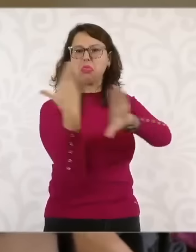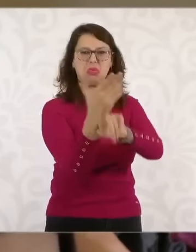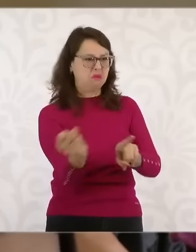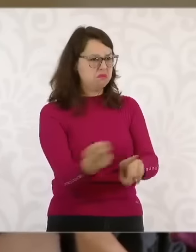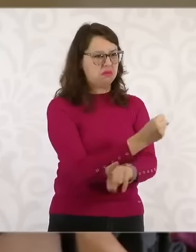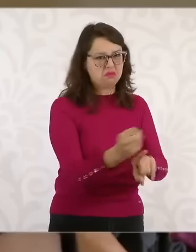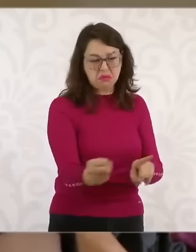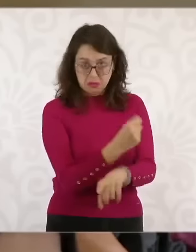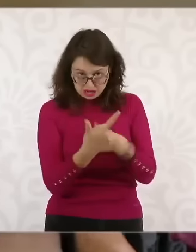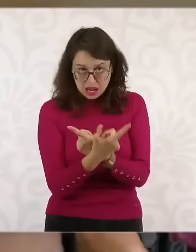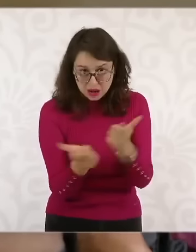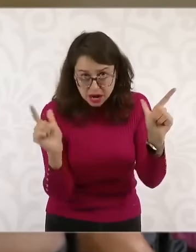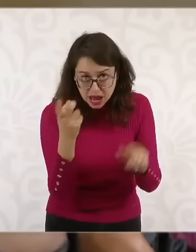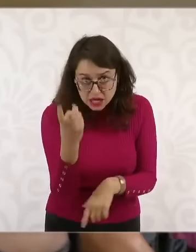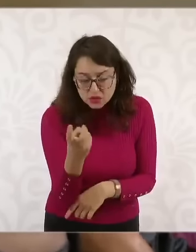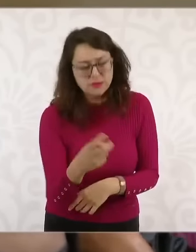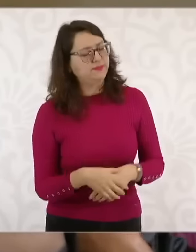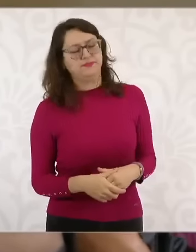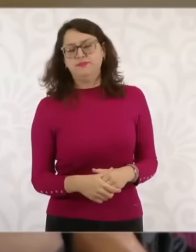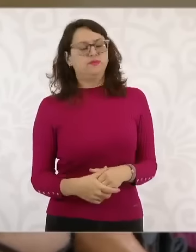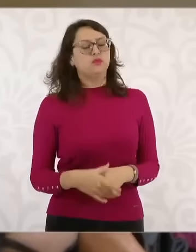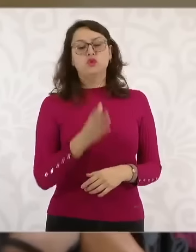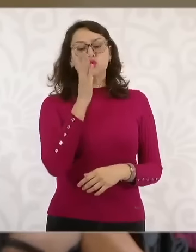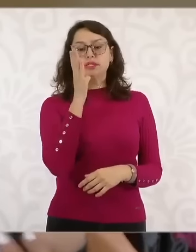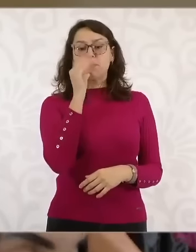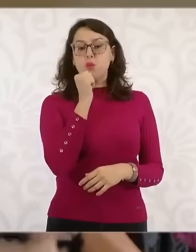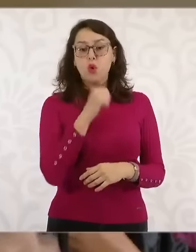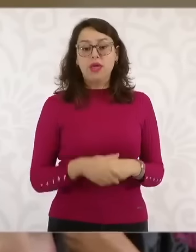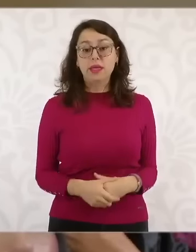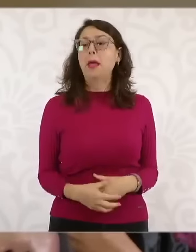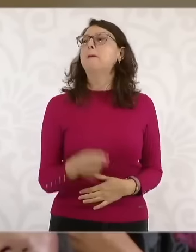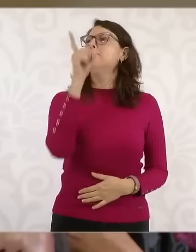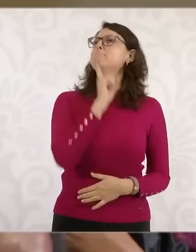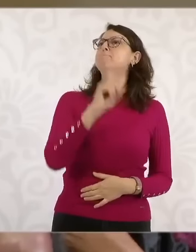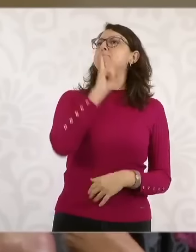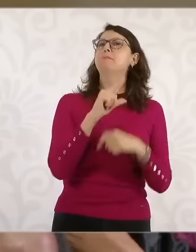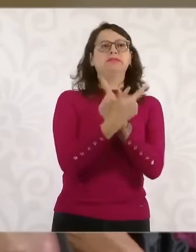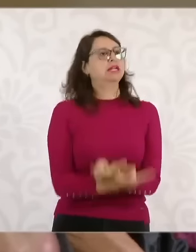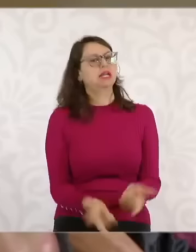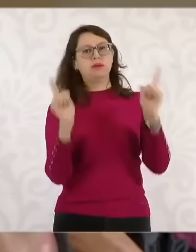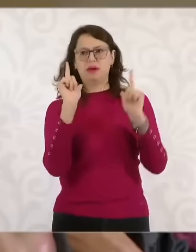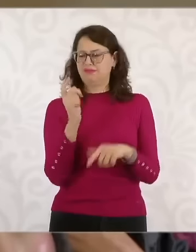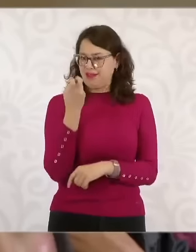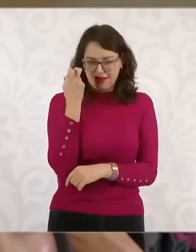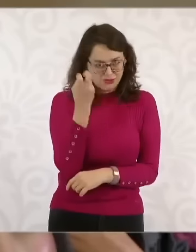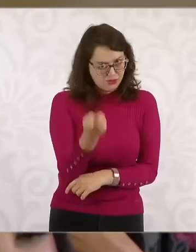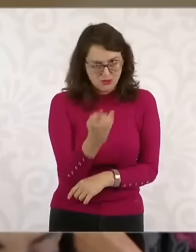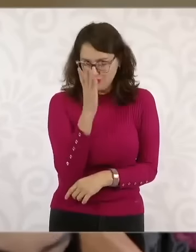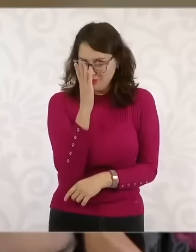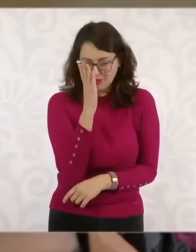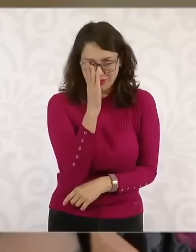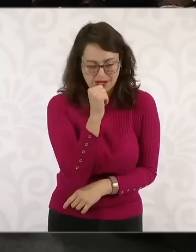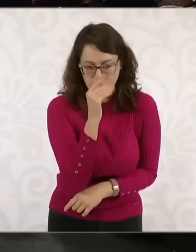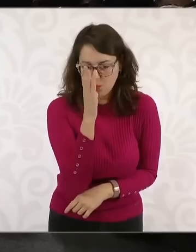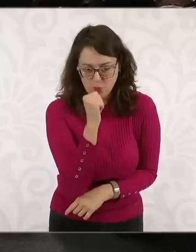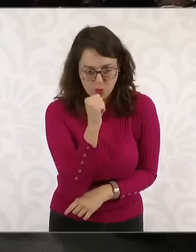los demás. Tampoco existe la libertad de mentir. El artículo 3 del Código